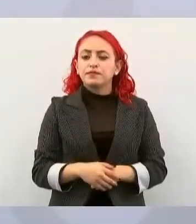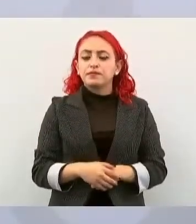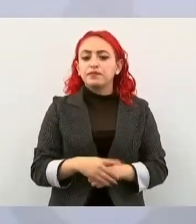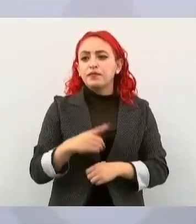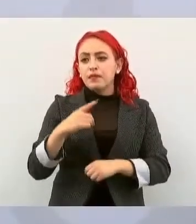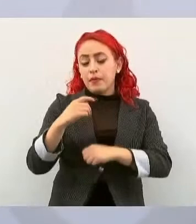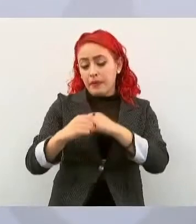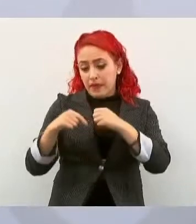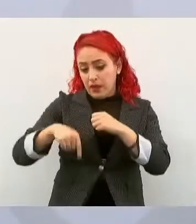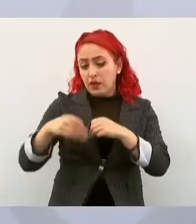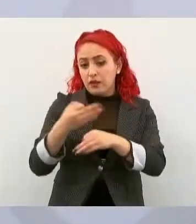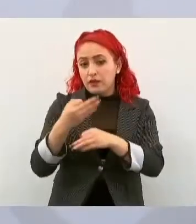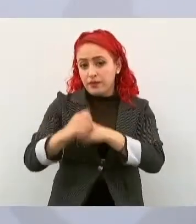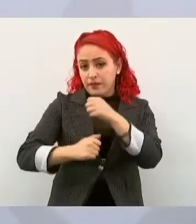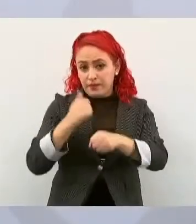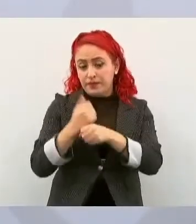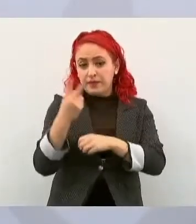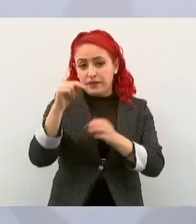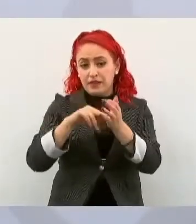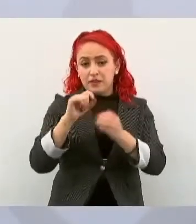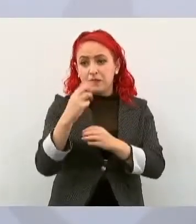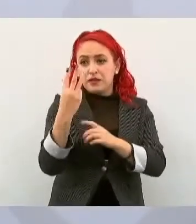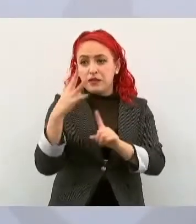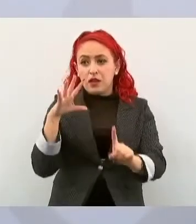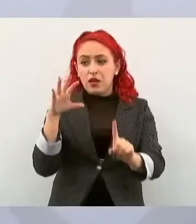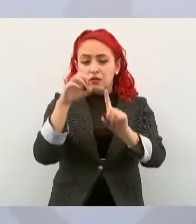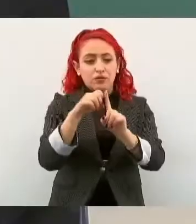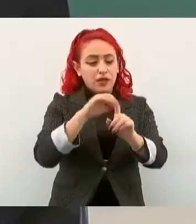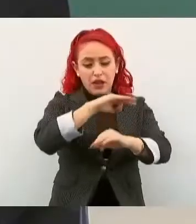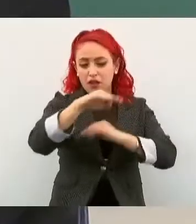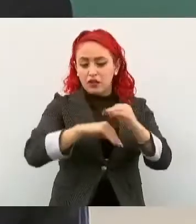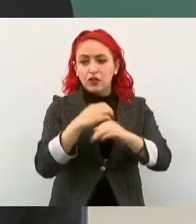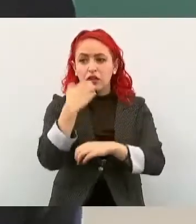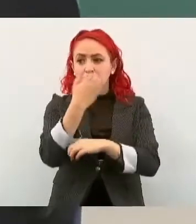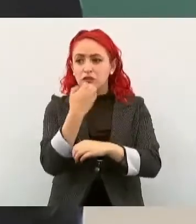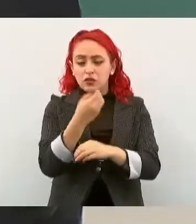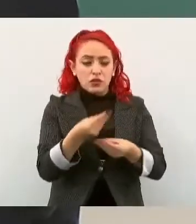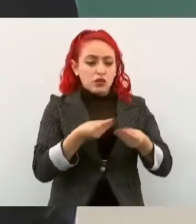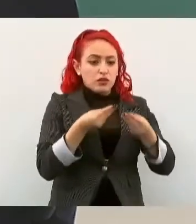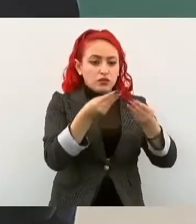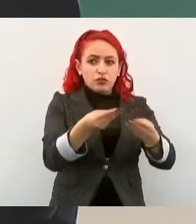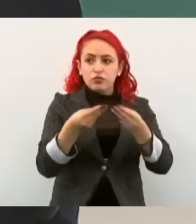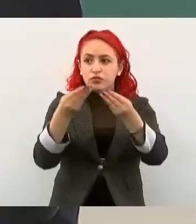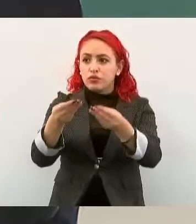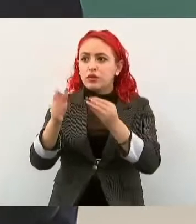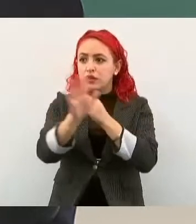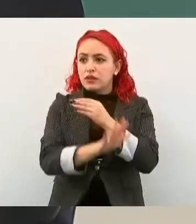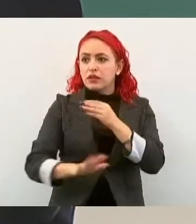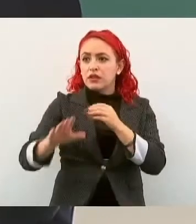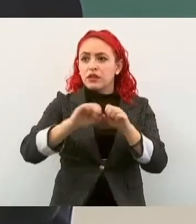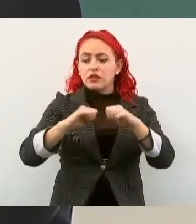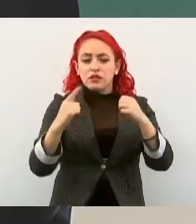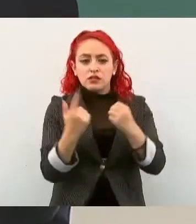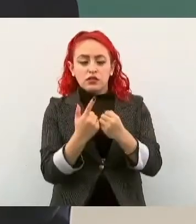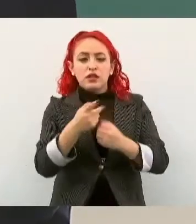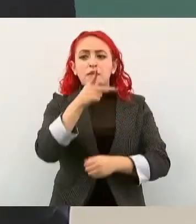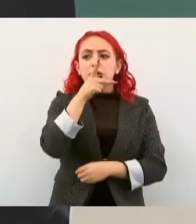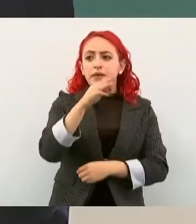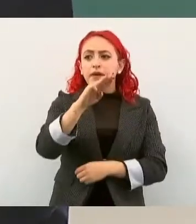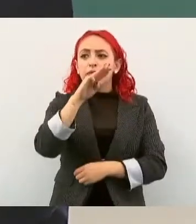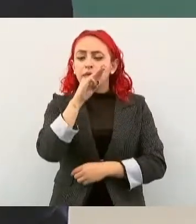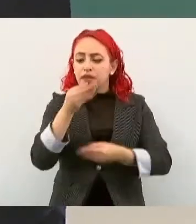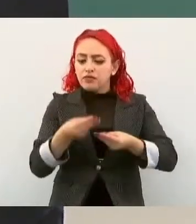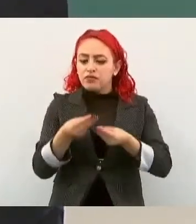año vamos a llegar a todas las escuelas. Se le entrega a las sociedades de madres, de padres, de